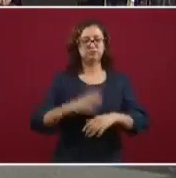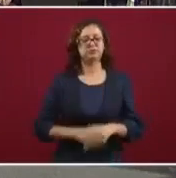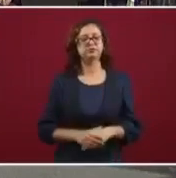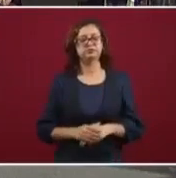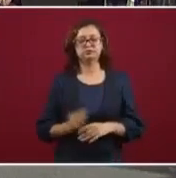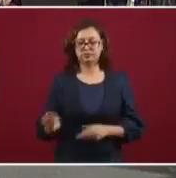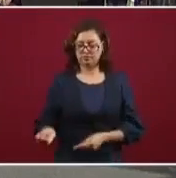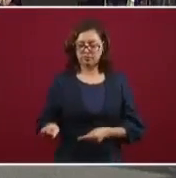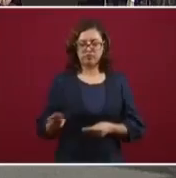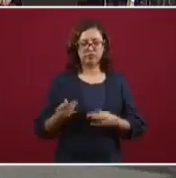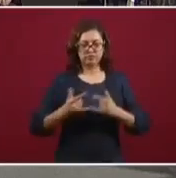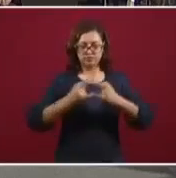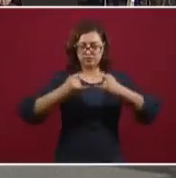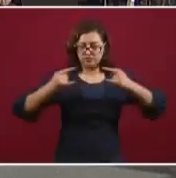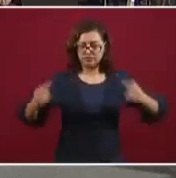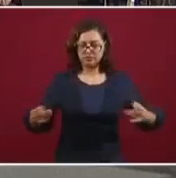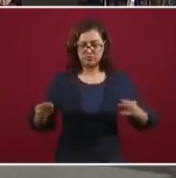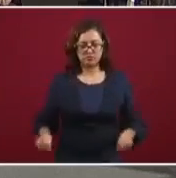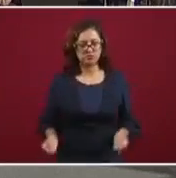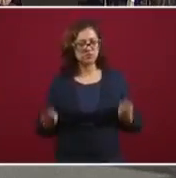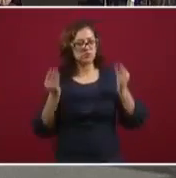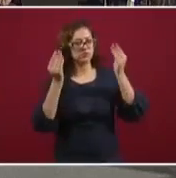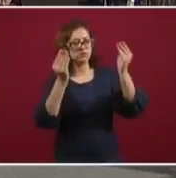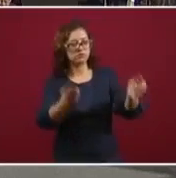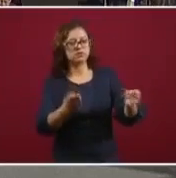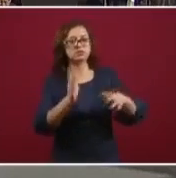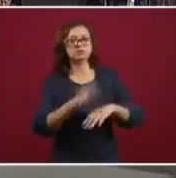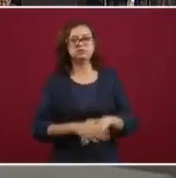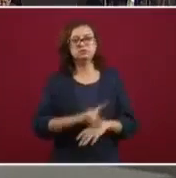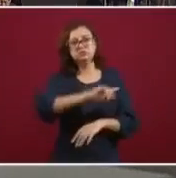y no se concreta,